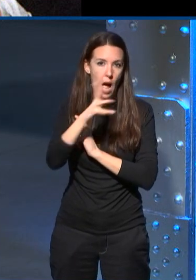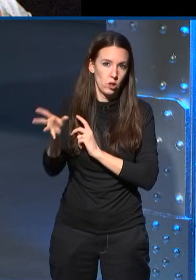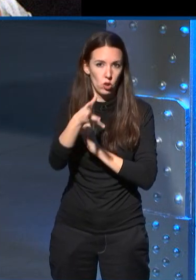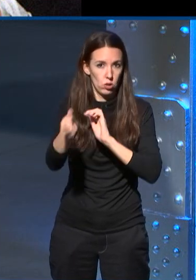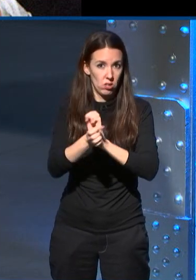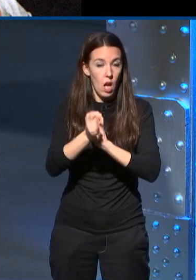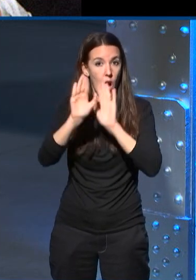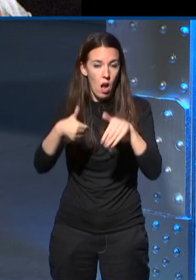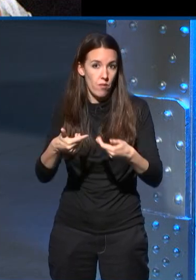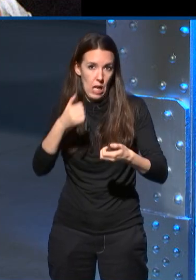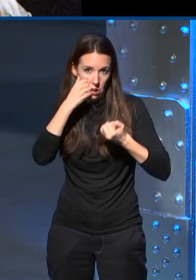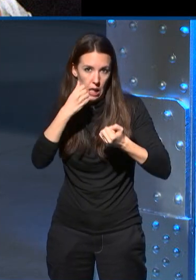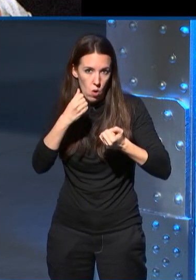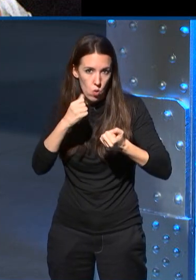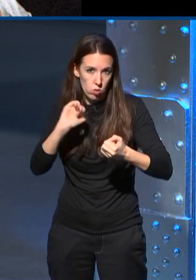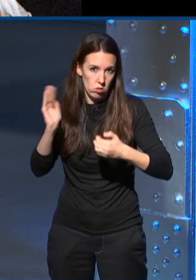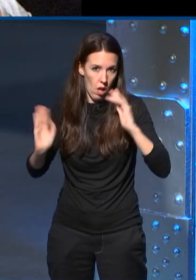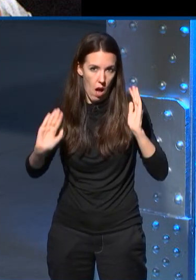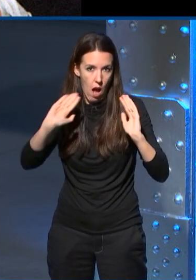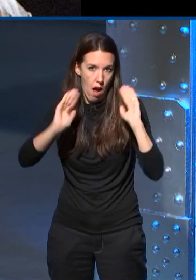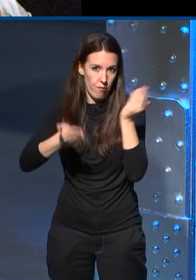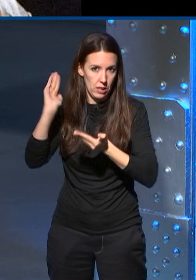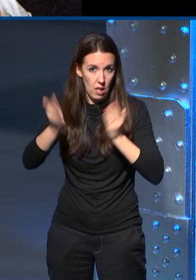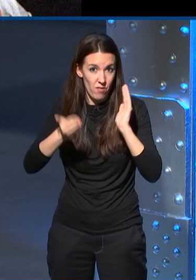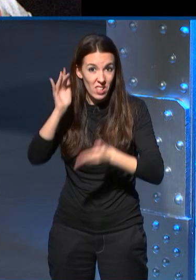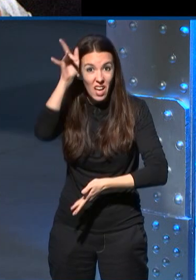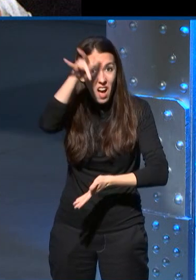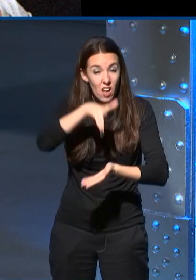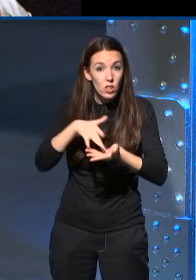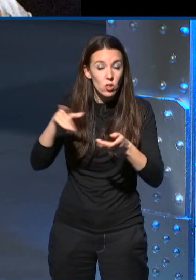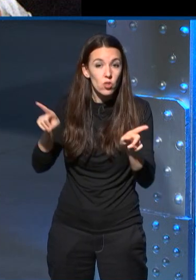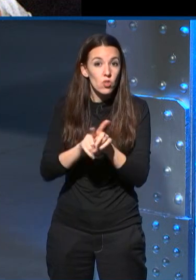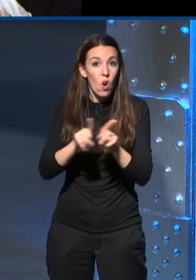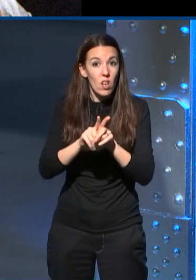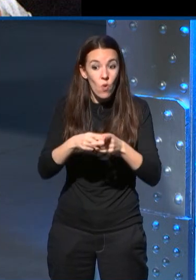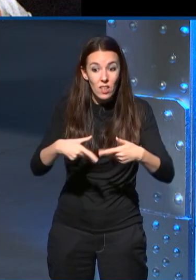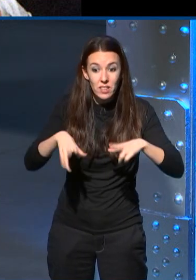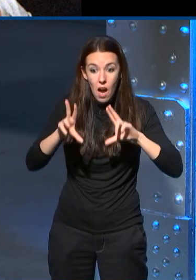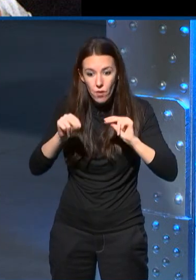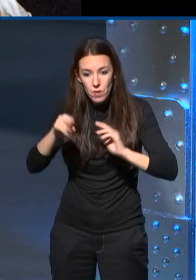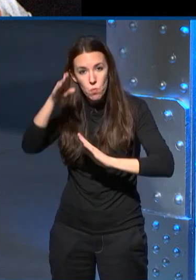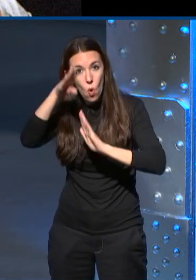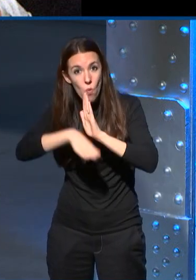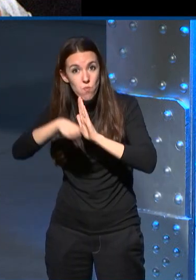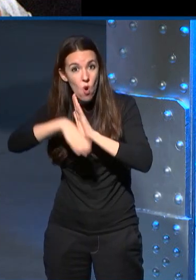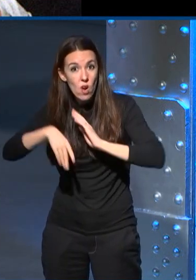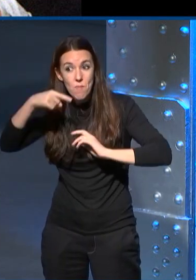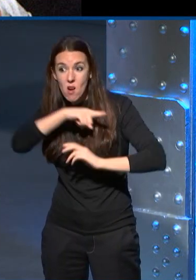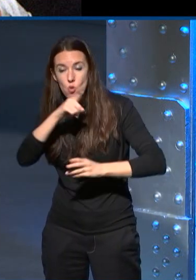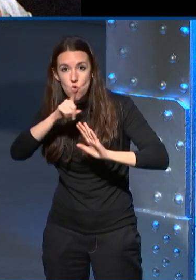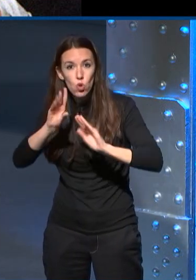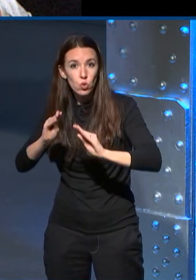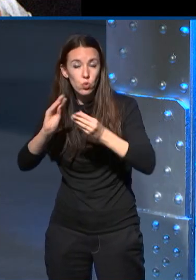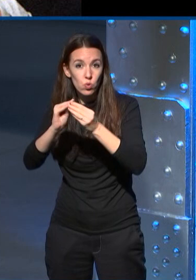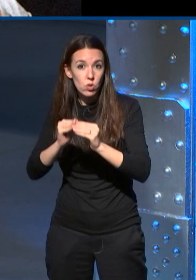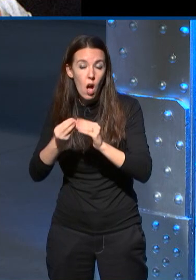le estropeó su salud bastante. Pese a que luego salió del Gulag y fue el padre de todo el programa, el ingeniero principal soviético, pues